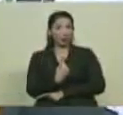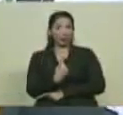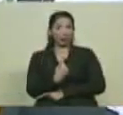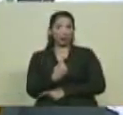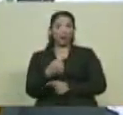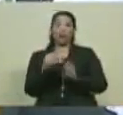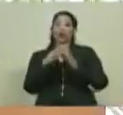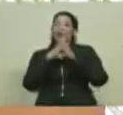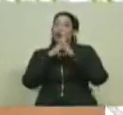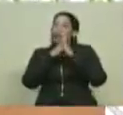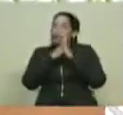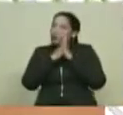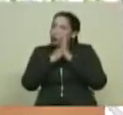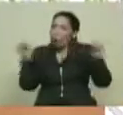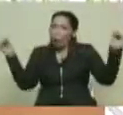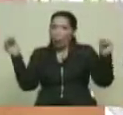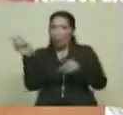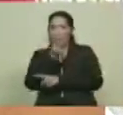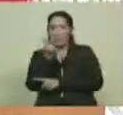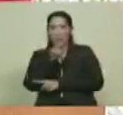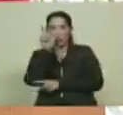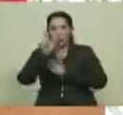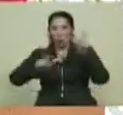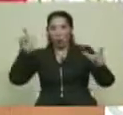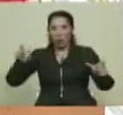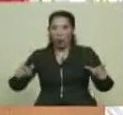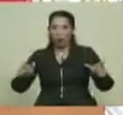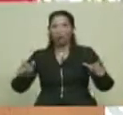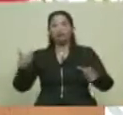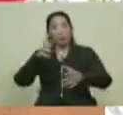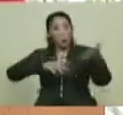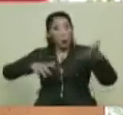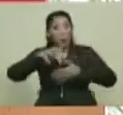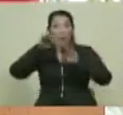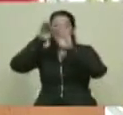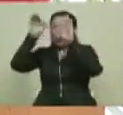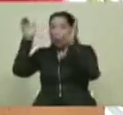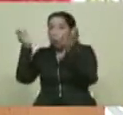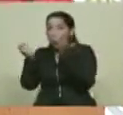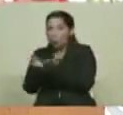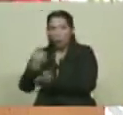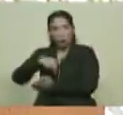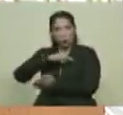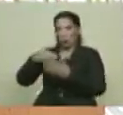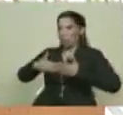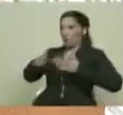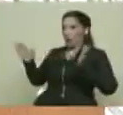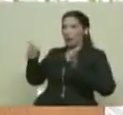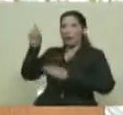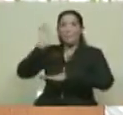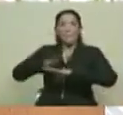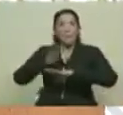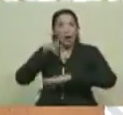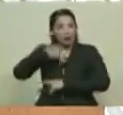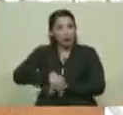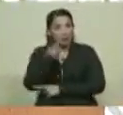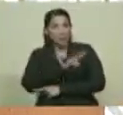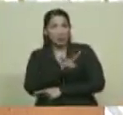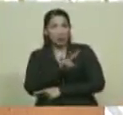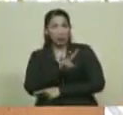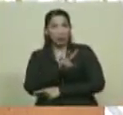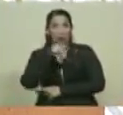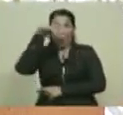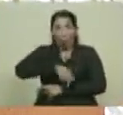los venezolanos y de las venezolanas. Es más, es un problema del mundo. Si nosotros permitimos que eso ocurra en Venezuela, los que